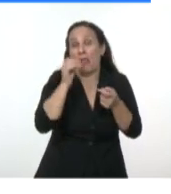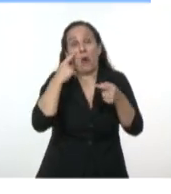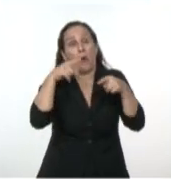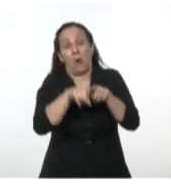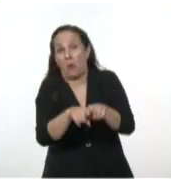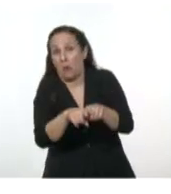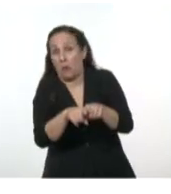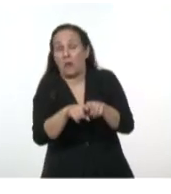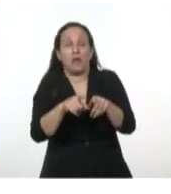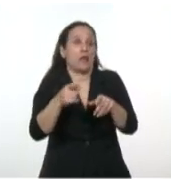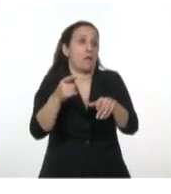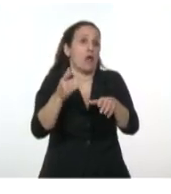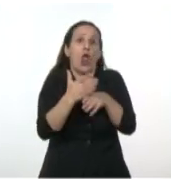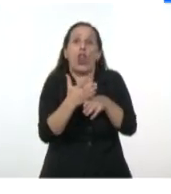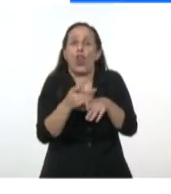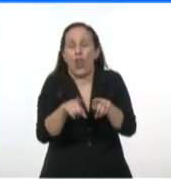el noviazgo